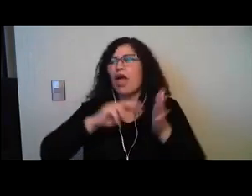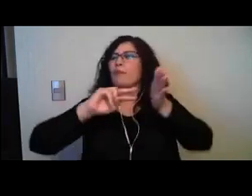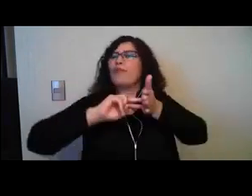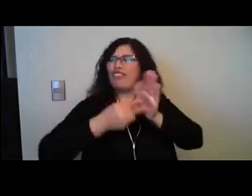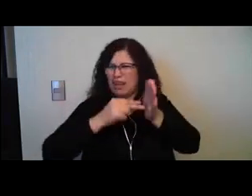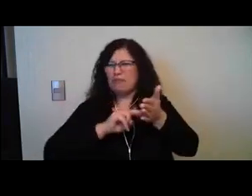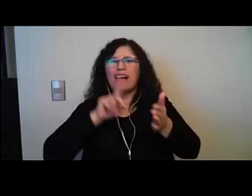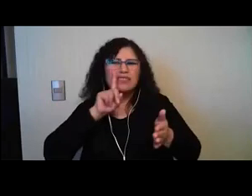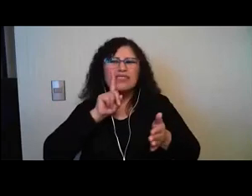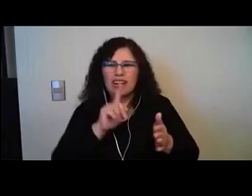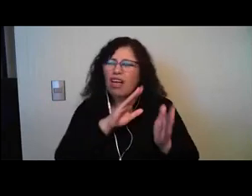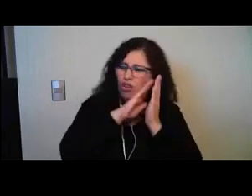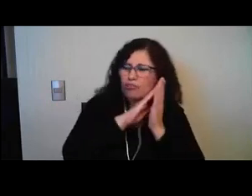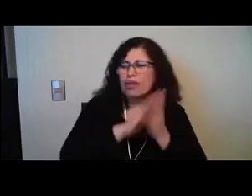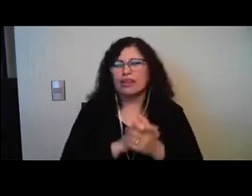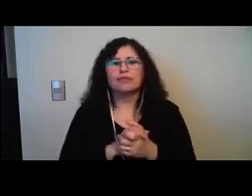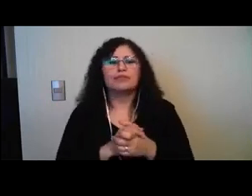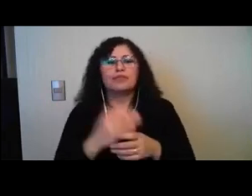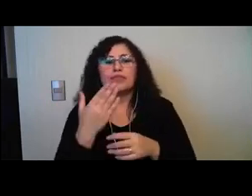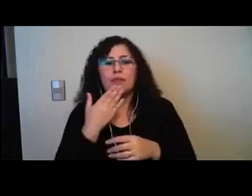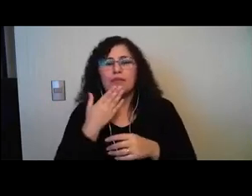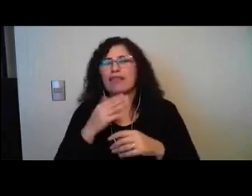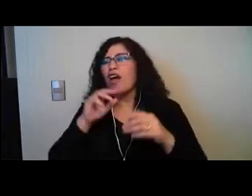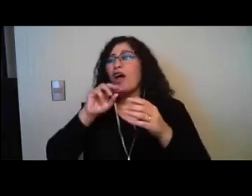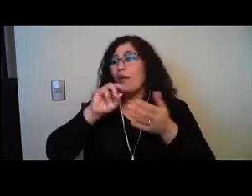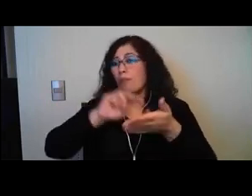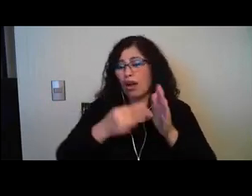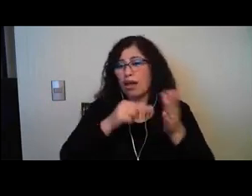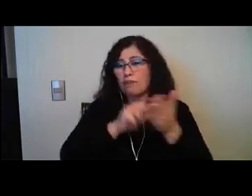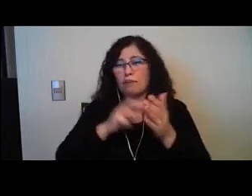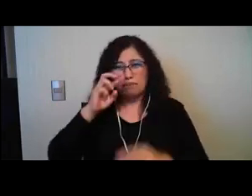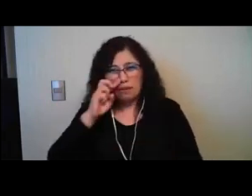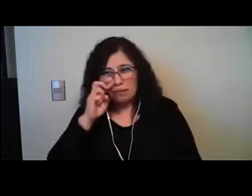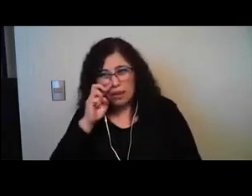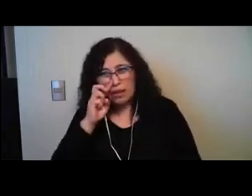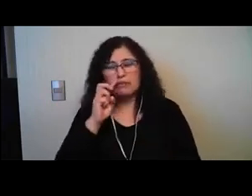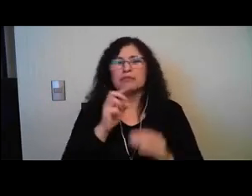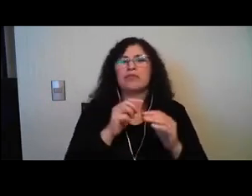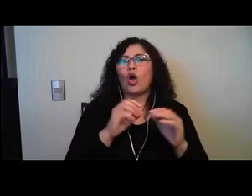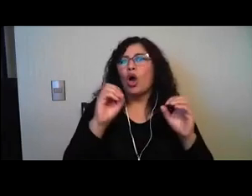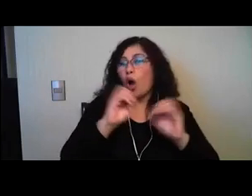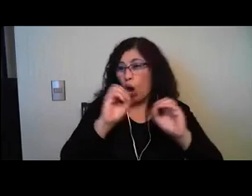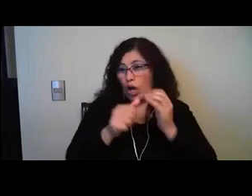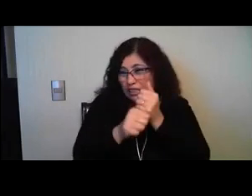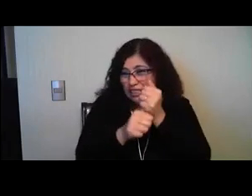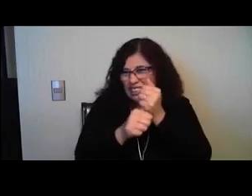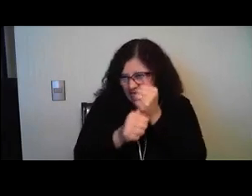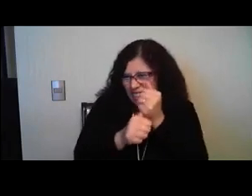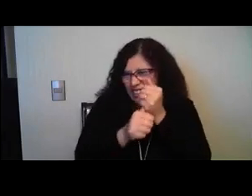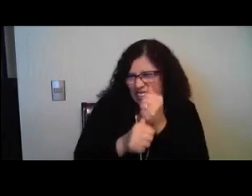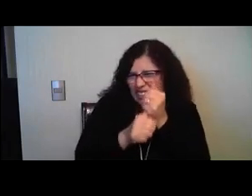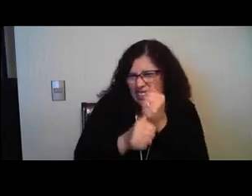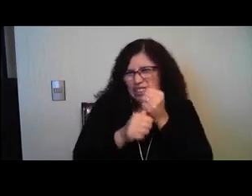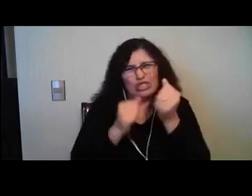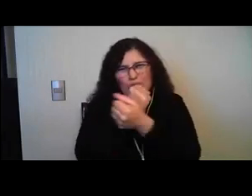Otros síntomas secundarios tienen que ver con problemas urinarios, ¿cierto? Constipación, dificultades para las deposiciones, trastornos del